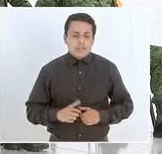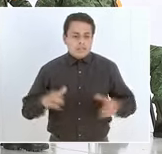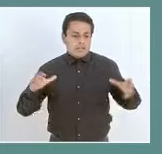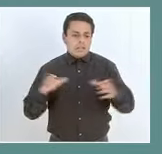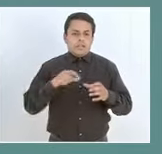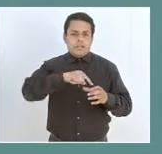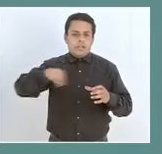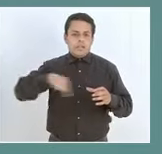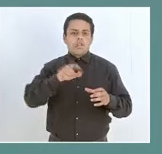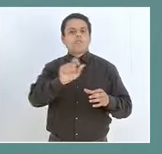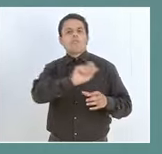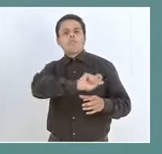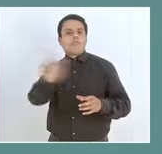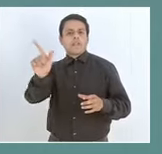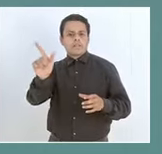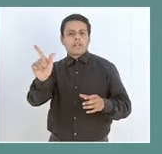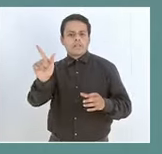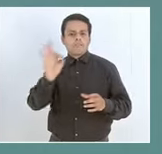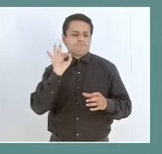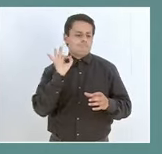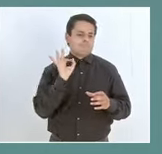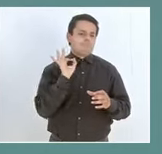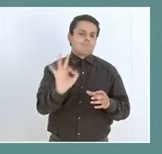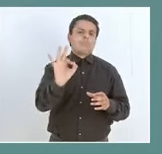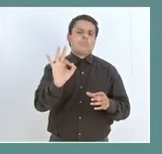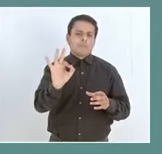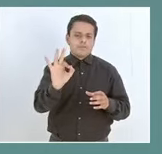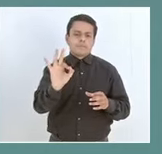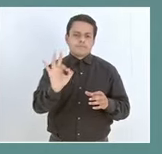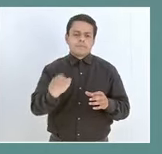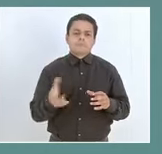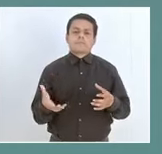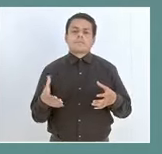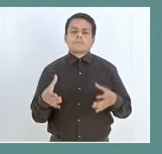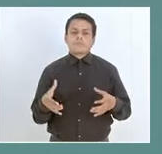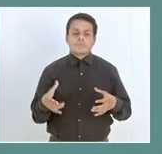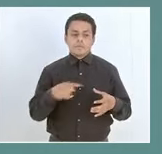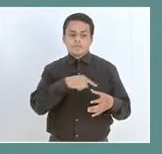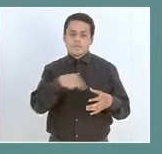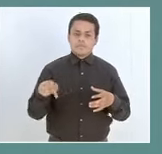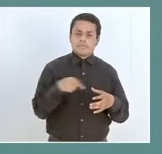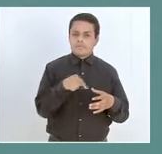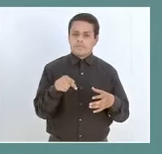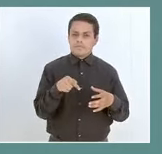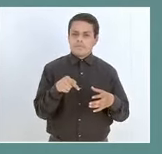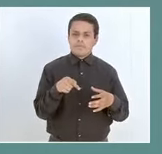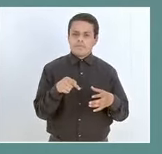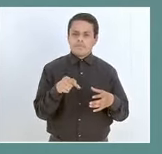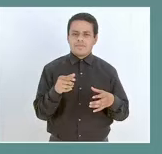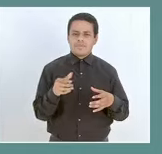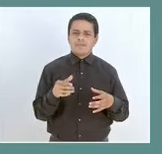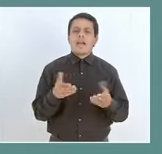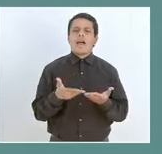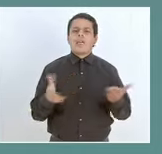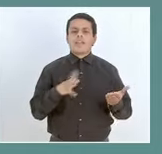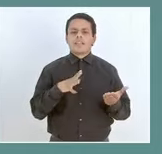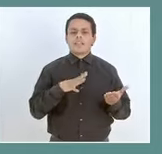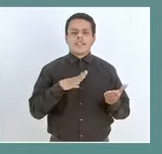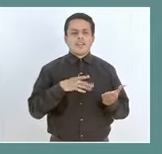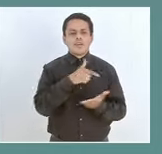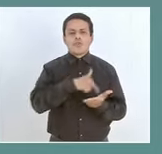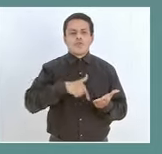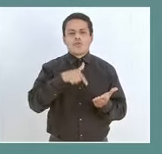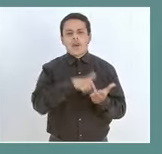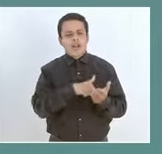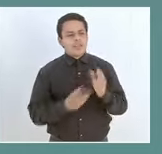agrupamiento profesional y se cuenta con estas instalaciones